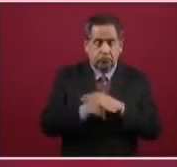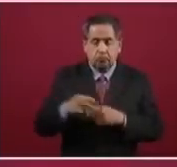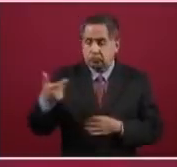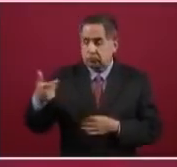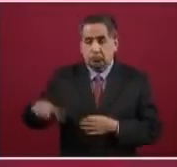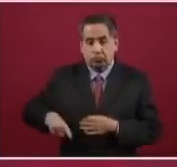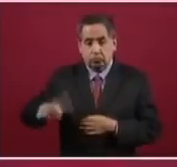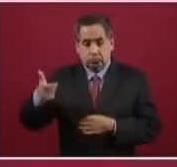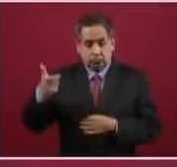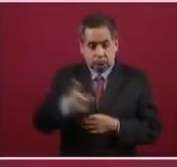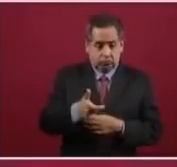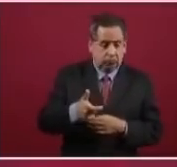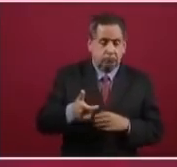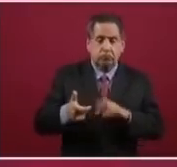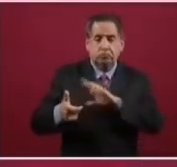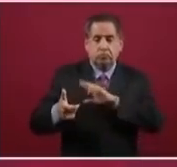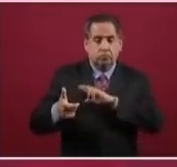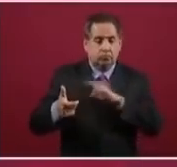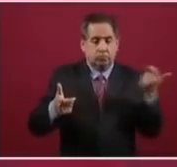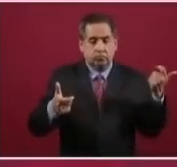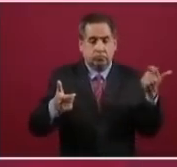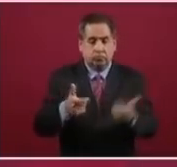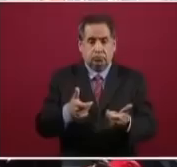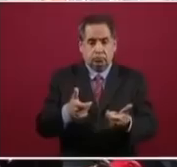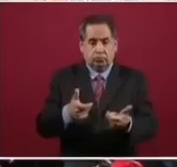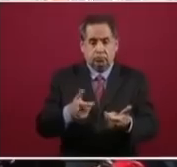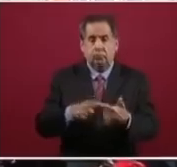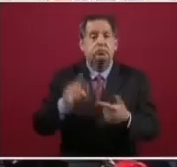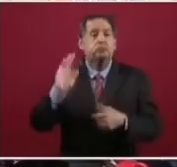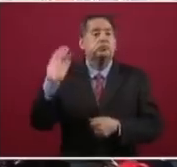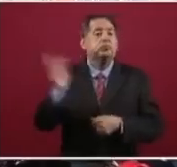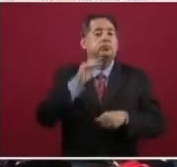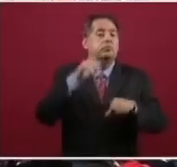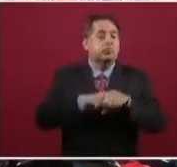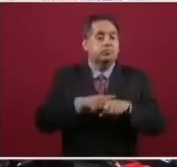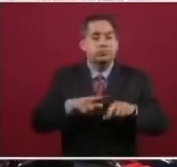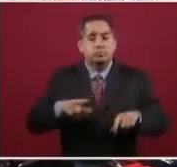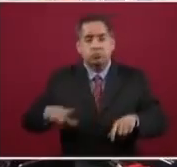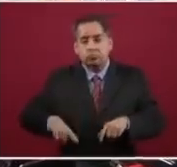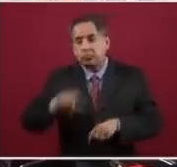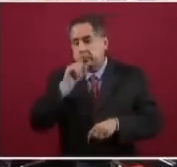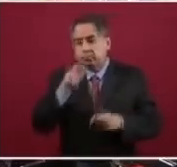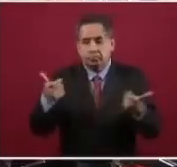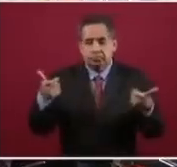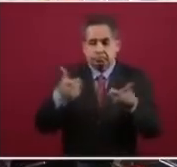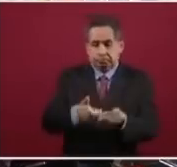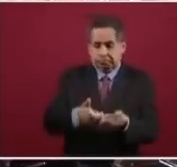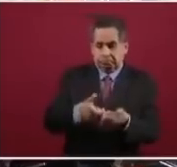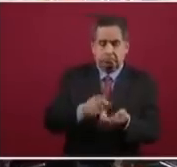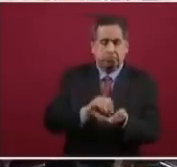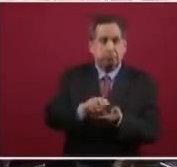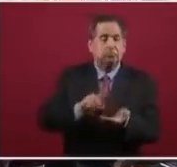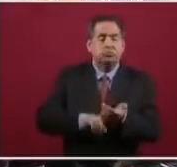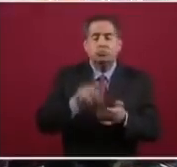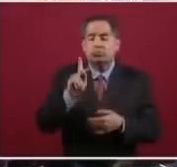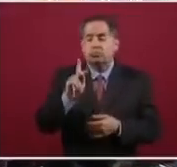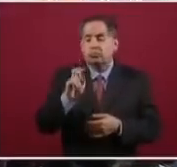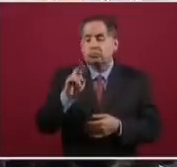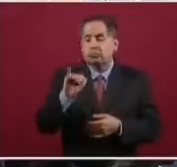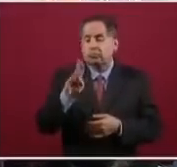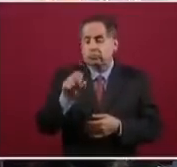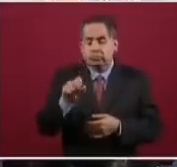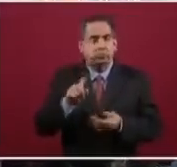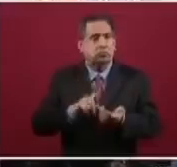de recursos entre el gobierno federal y el gobierno y el gobierno de jalisco por ejemplo en el peribús nosotros estamos poniendo